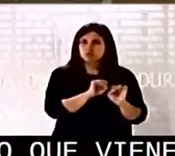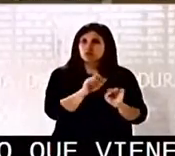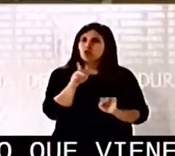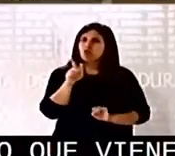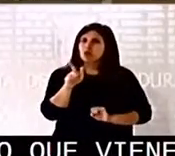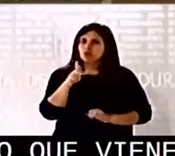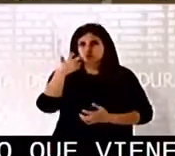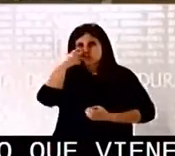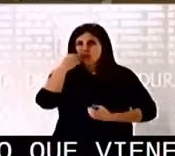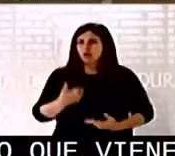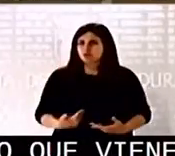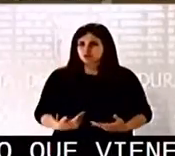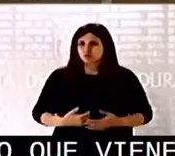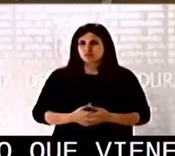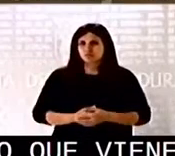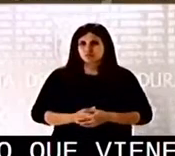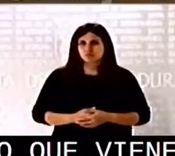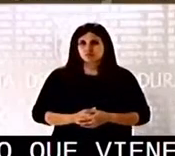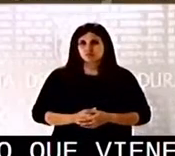humanos.